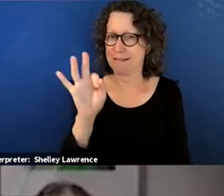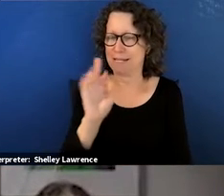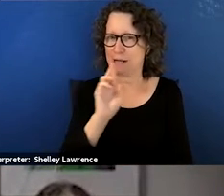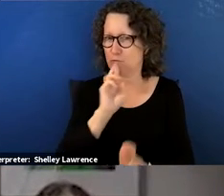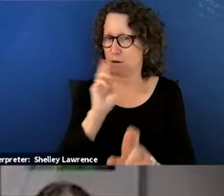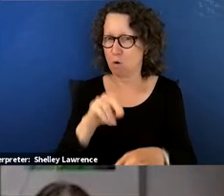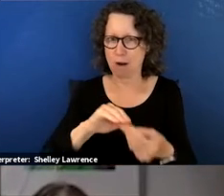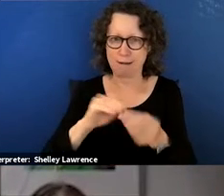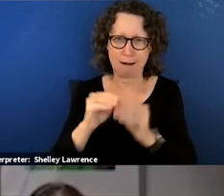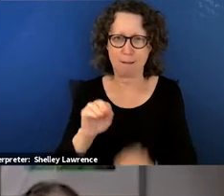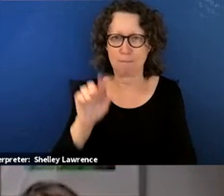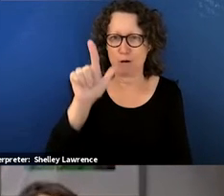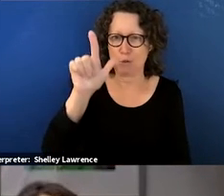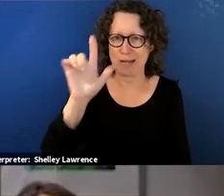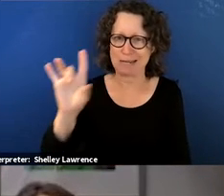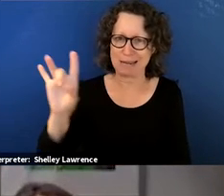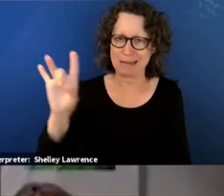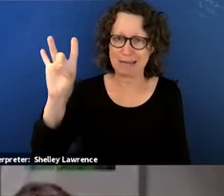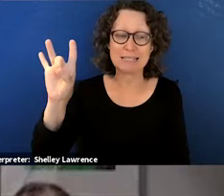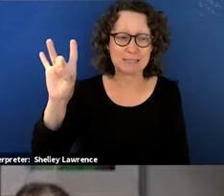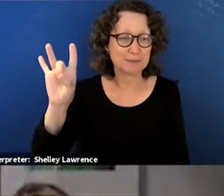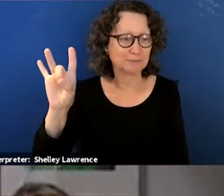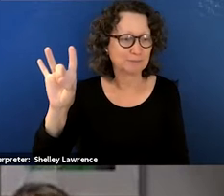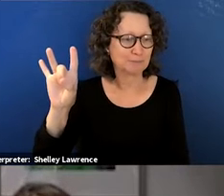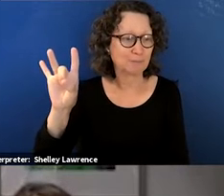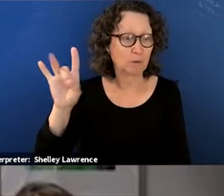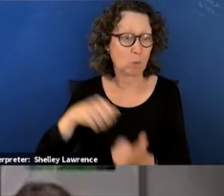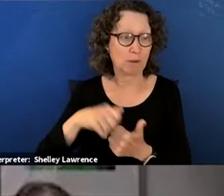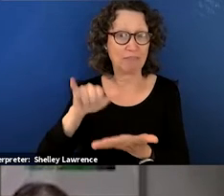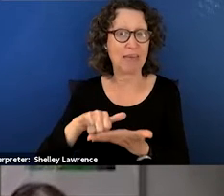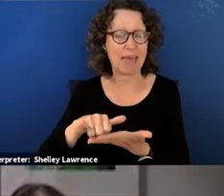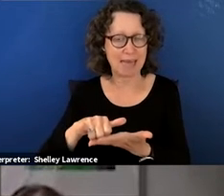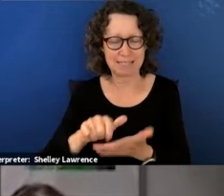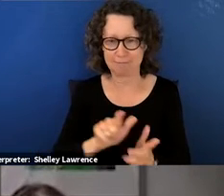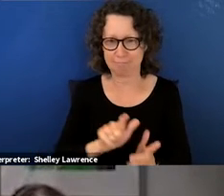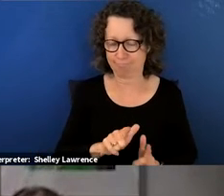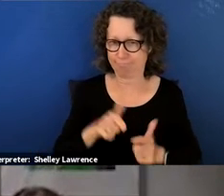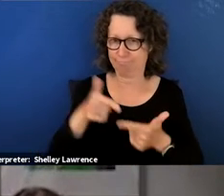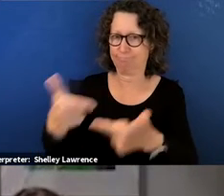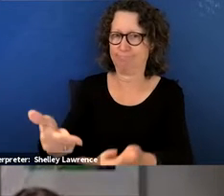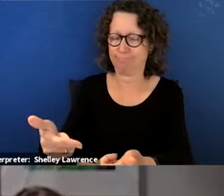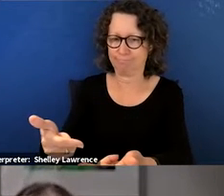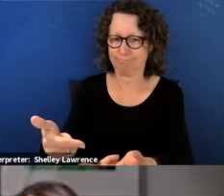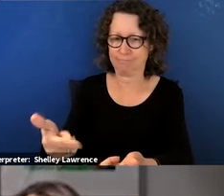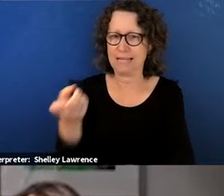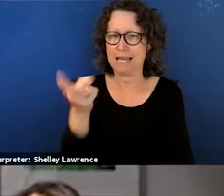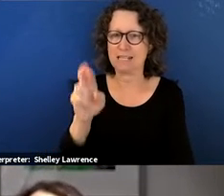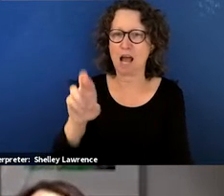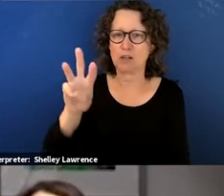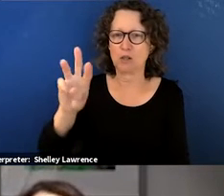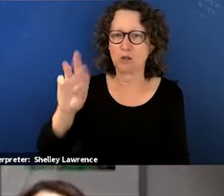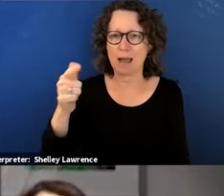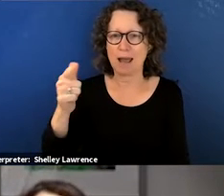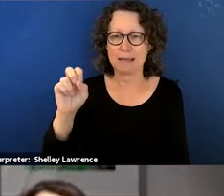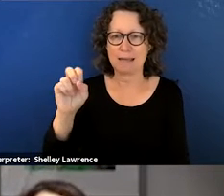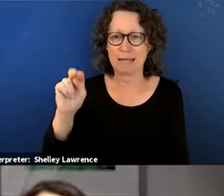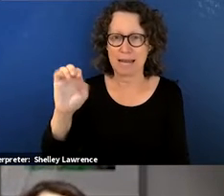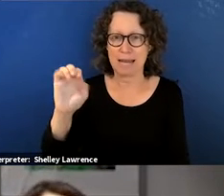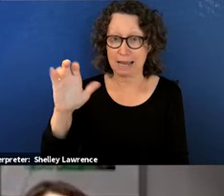COVID, y es el informe número 28. Y ahora le voy a hacer la palabra a la doctora